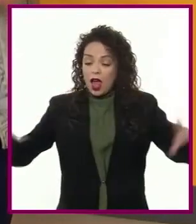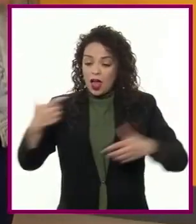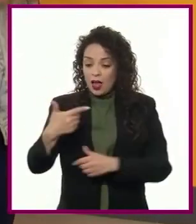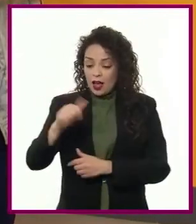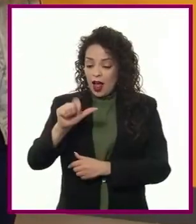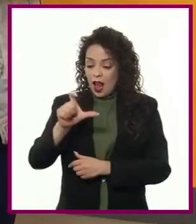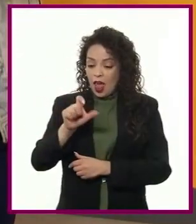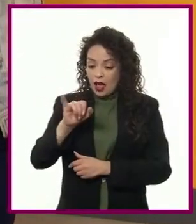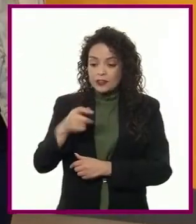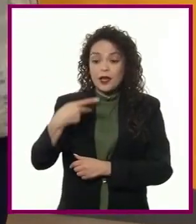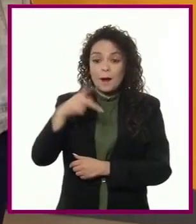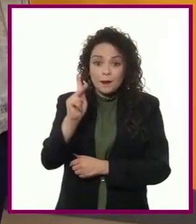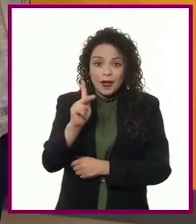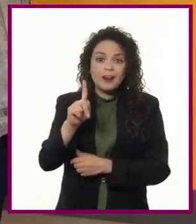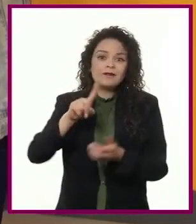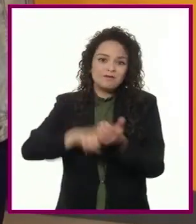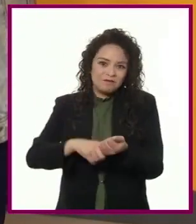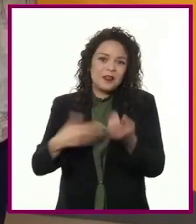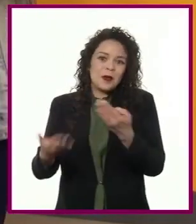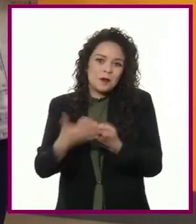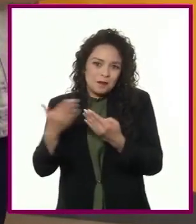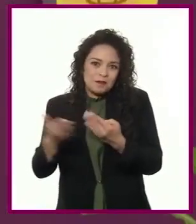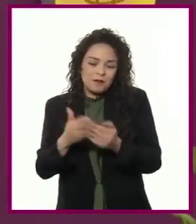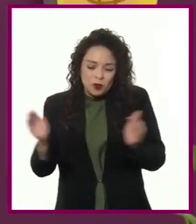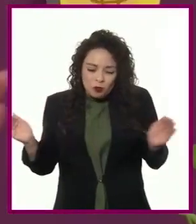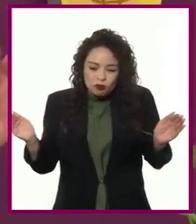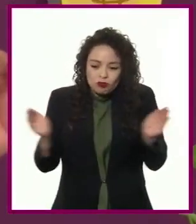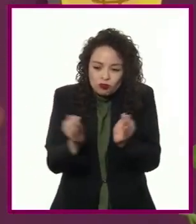tiempo pequeña en relación con el universo.